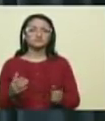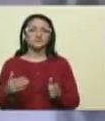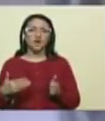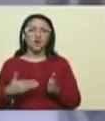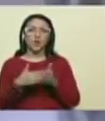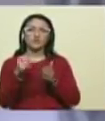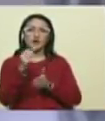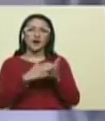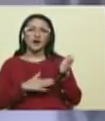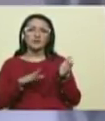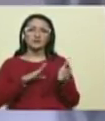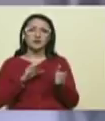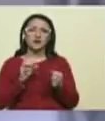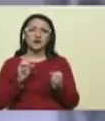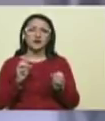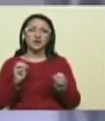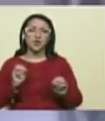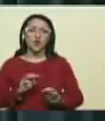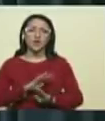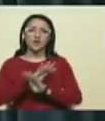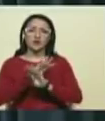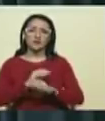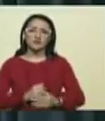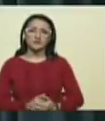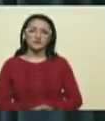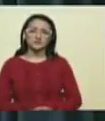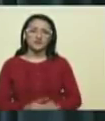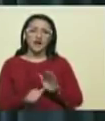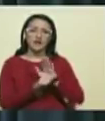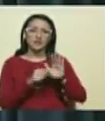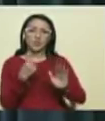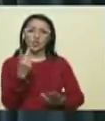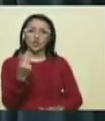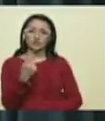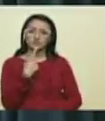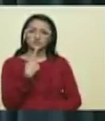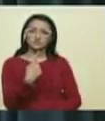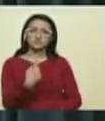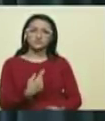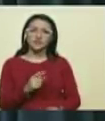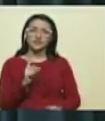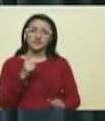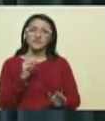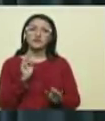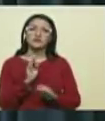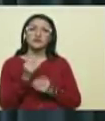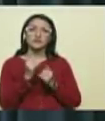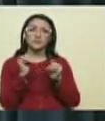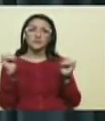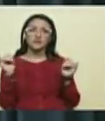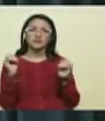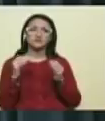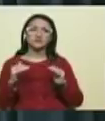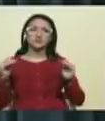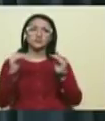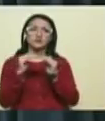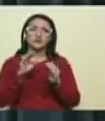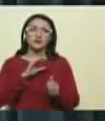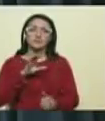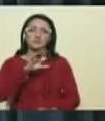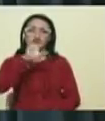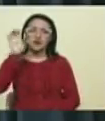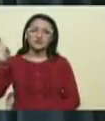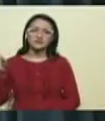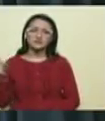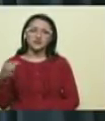de la Organización de Estados Americanos. En su artículo segundo señala que debe preservarse la independencia, la soberanía de las naciones.